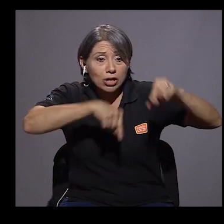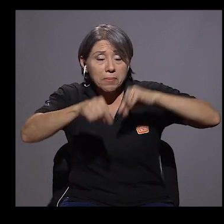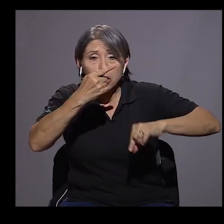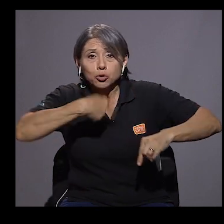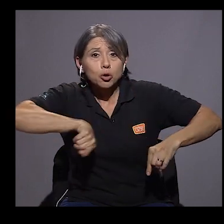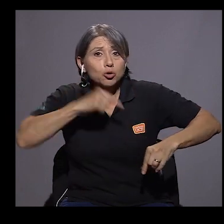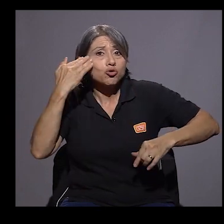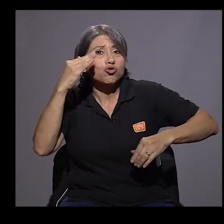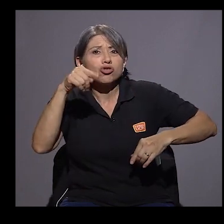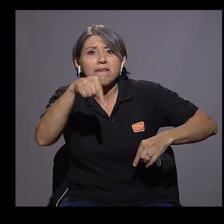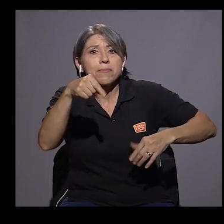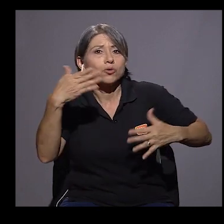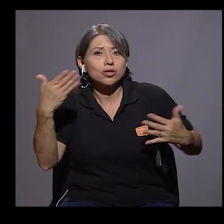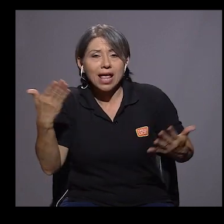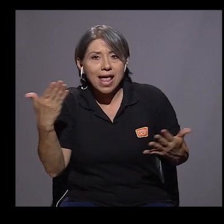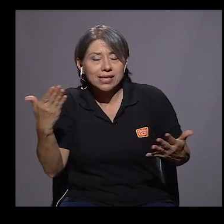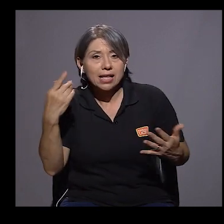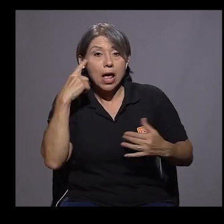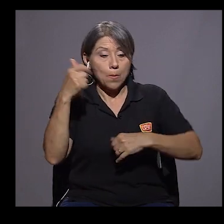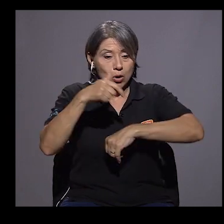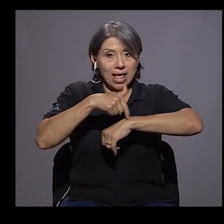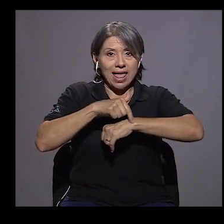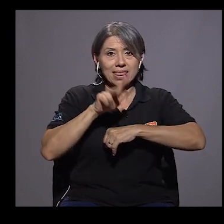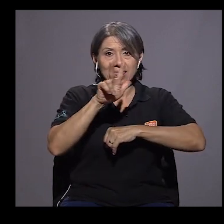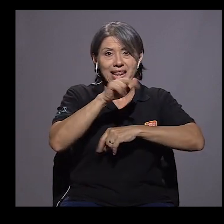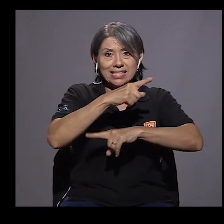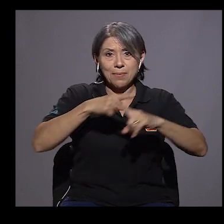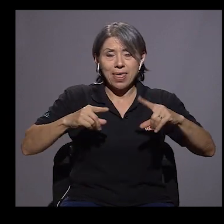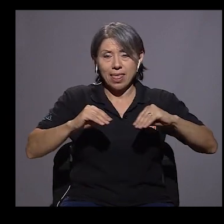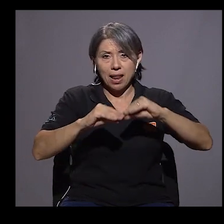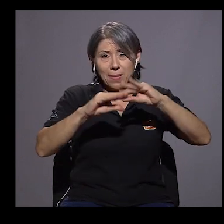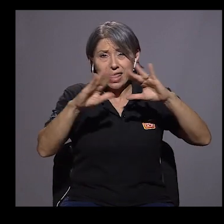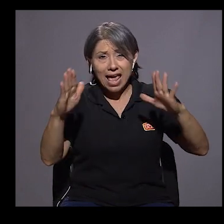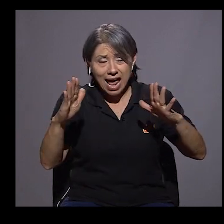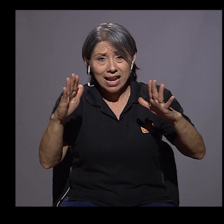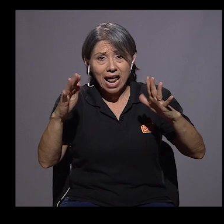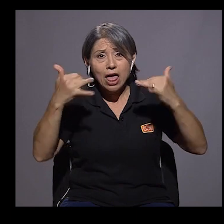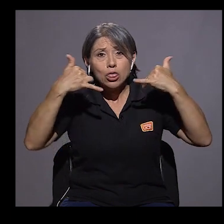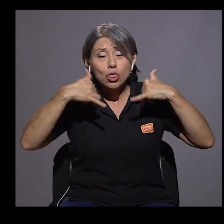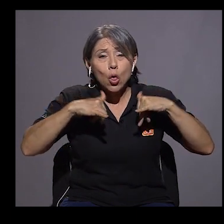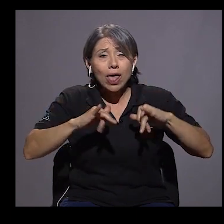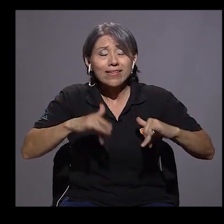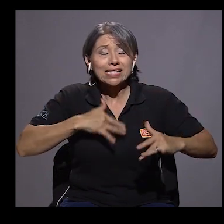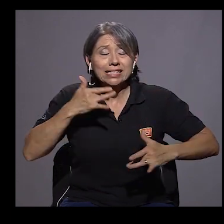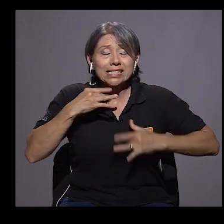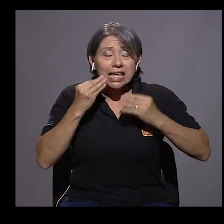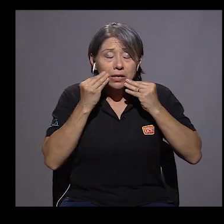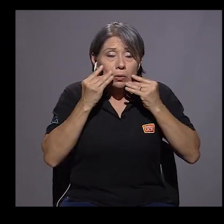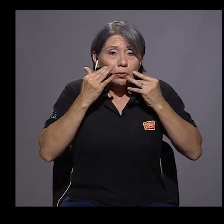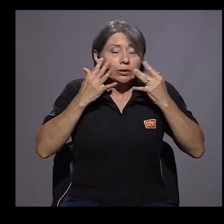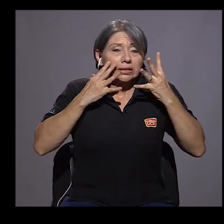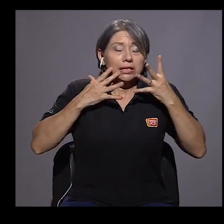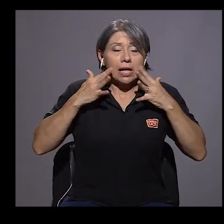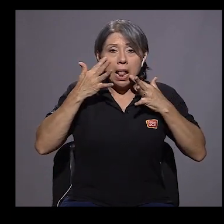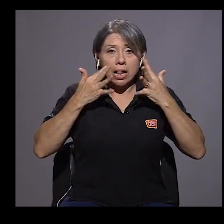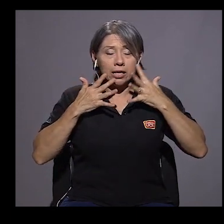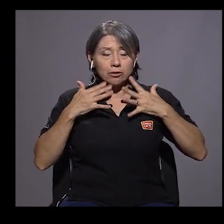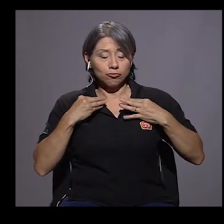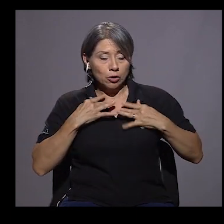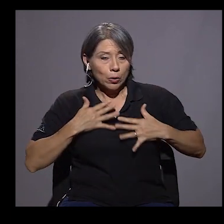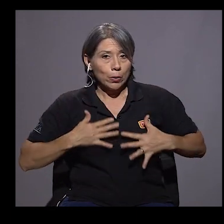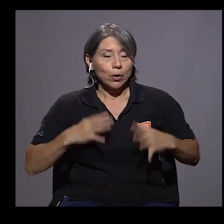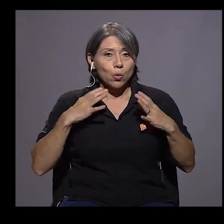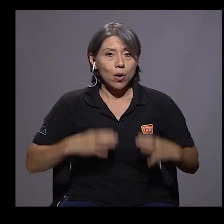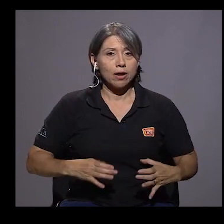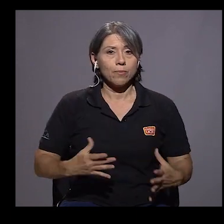que desconocemos, porque al ser las 3:30 AM se mantiene el ardor